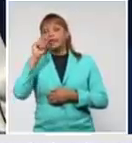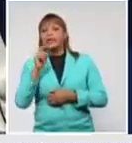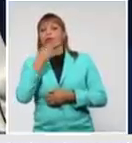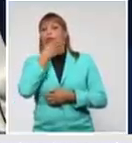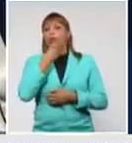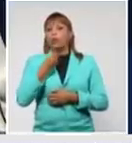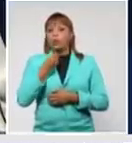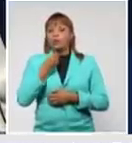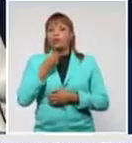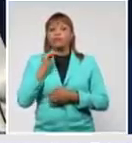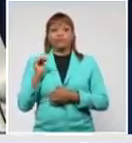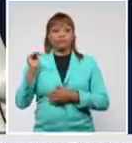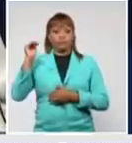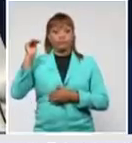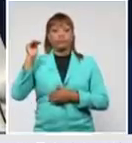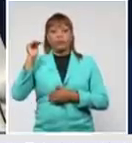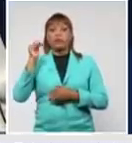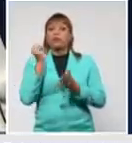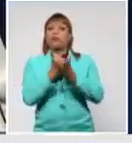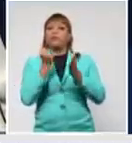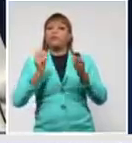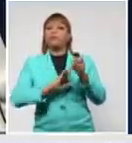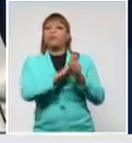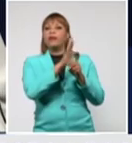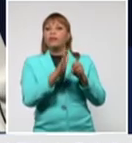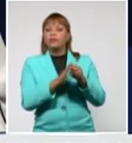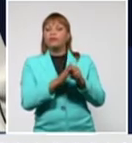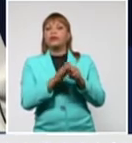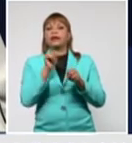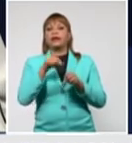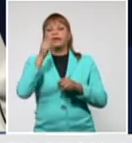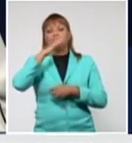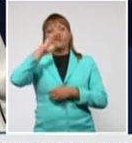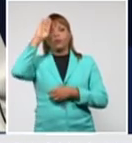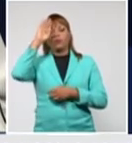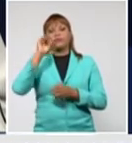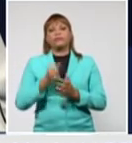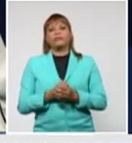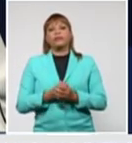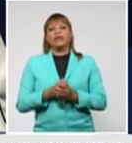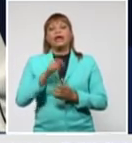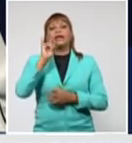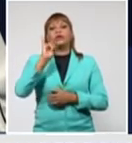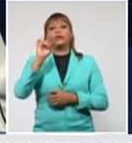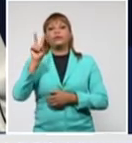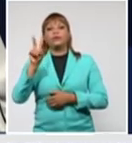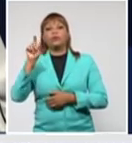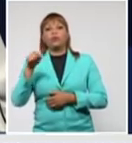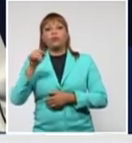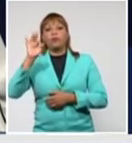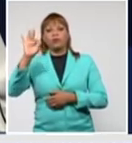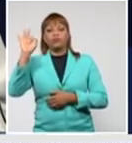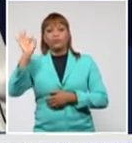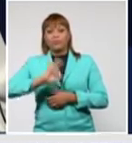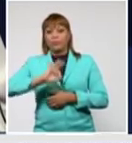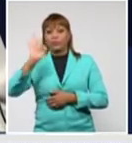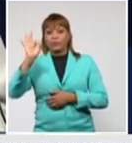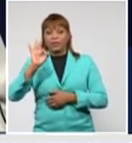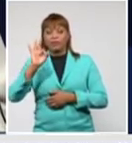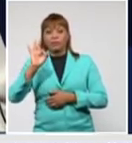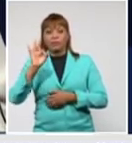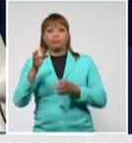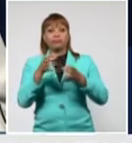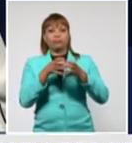confirmados con la enfermedad en nuestro país. El 92,8% de ellos ya de